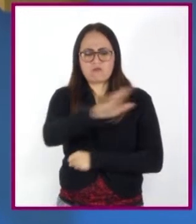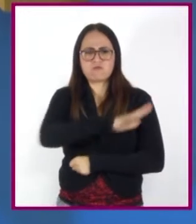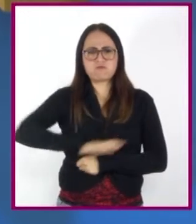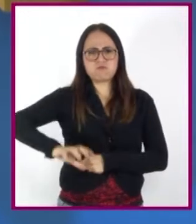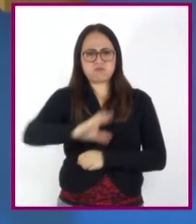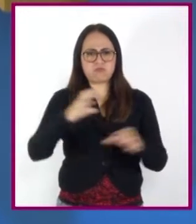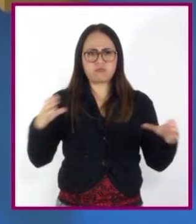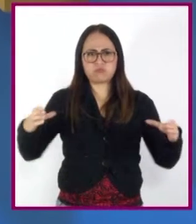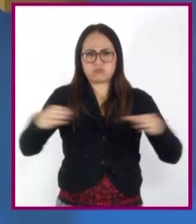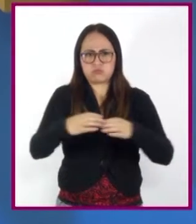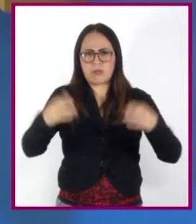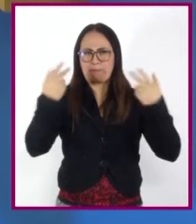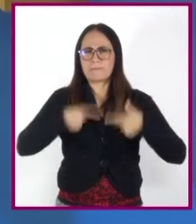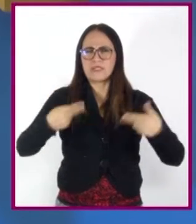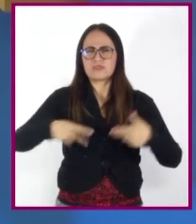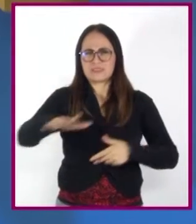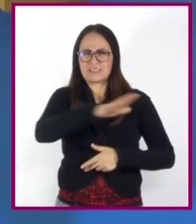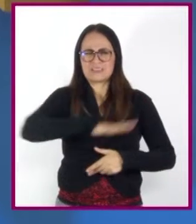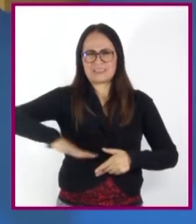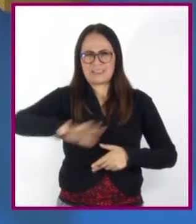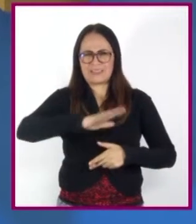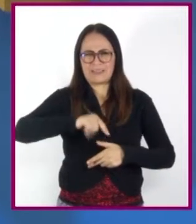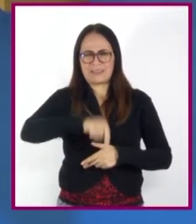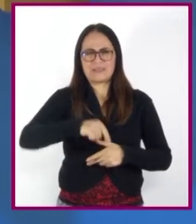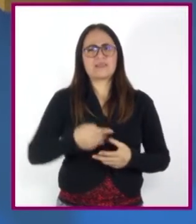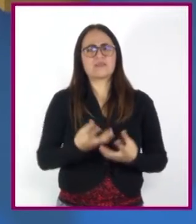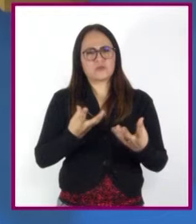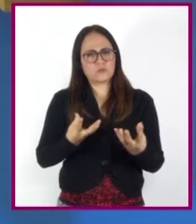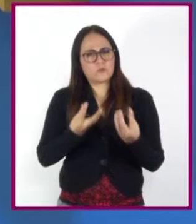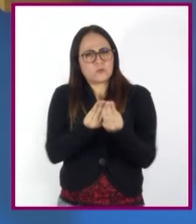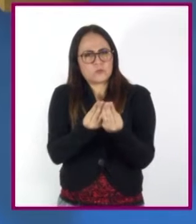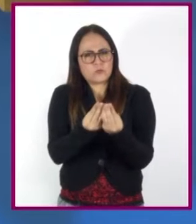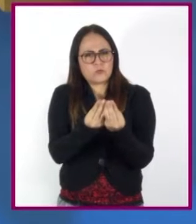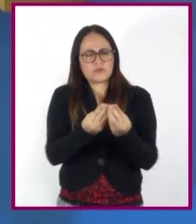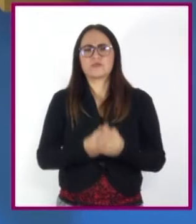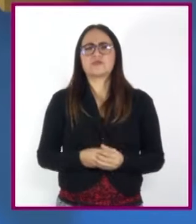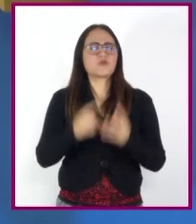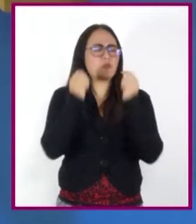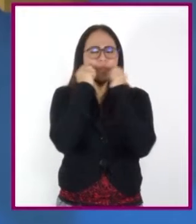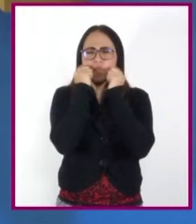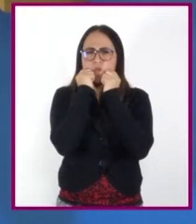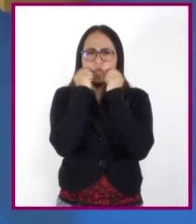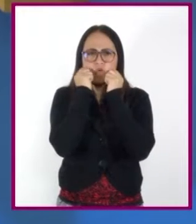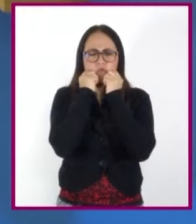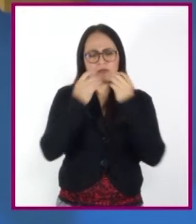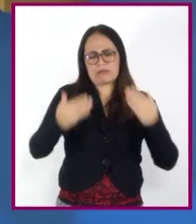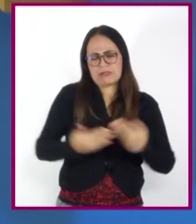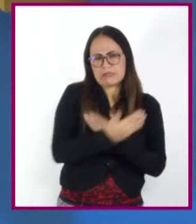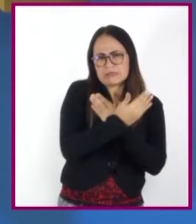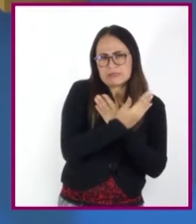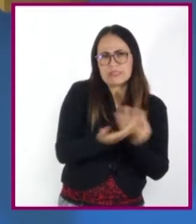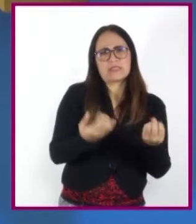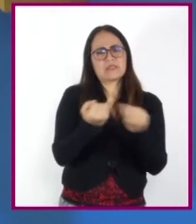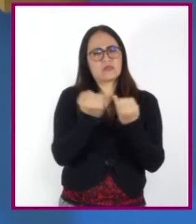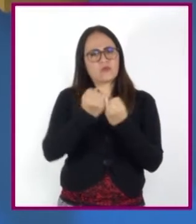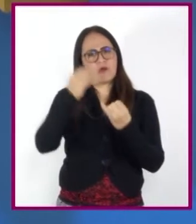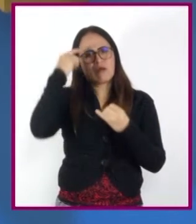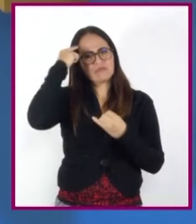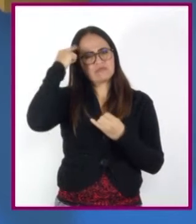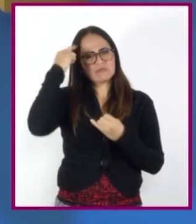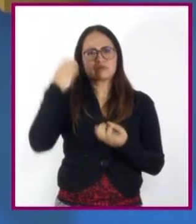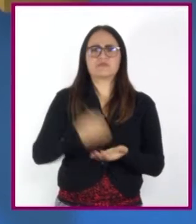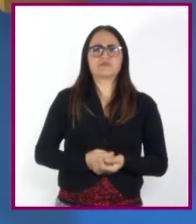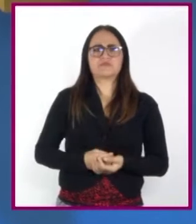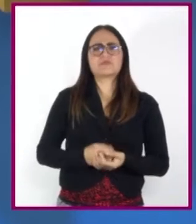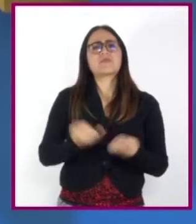comunitaria a todas las personas de la sociedad, independientemente de su origen, capacidades, condición